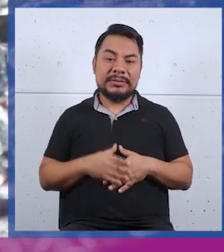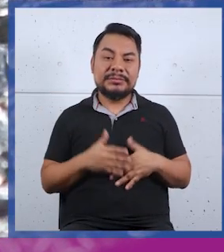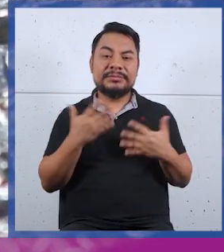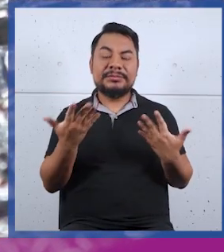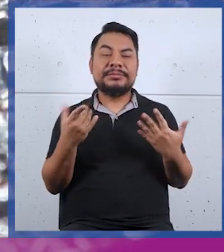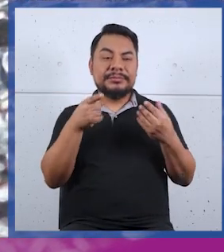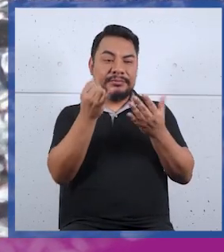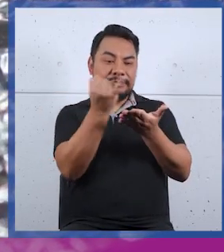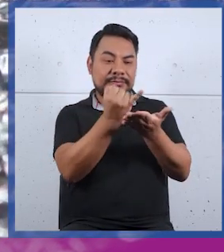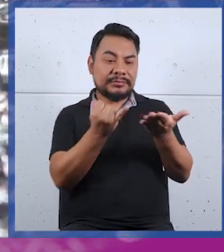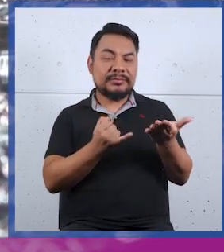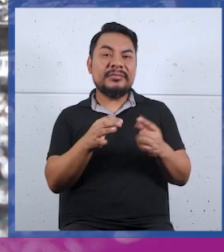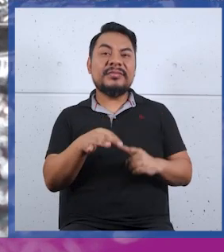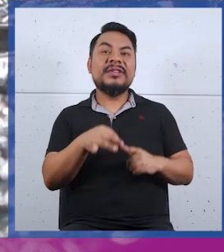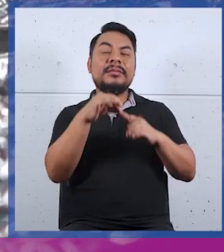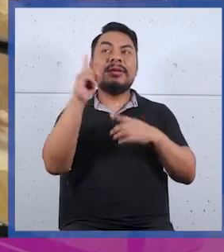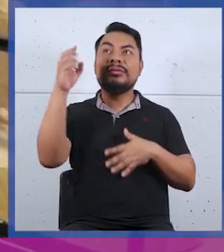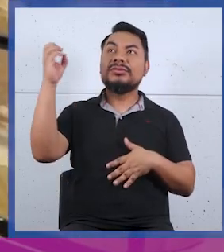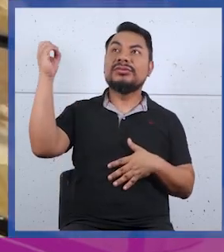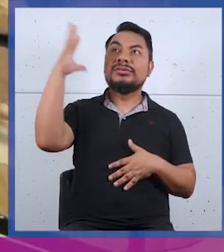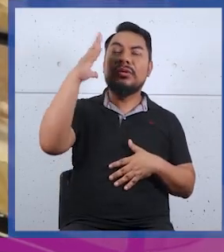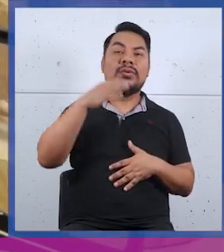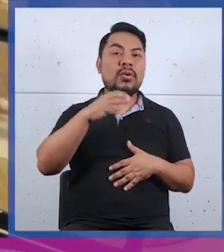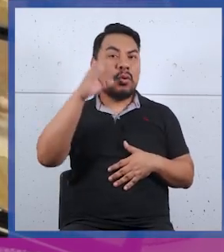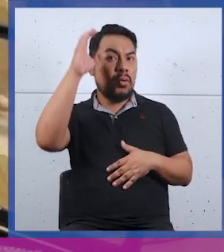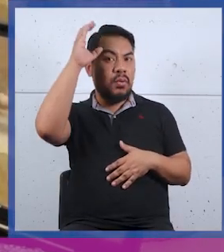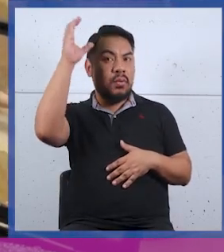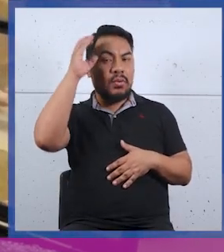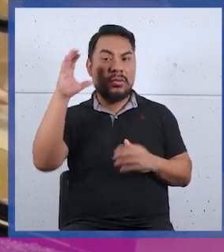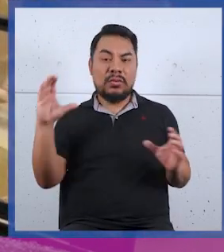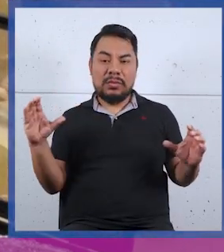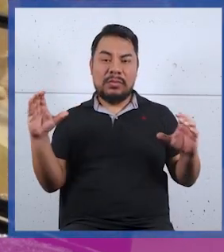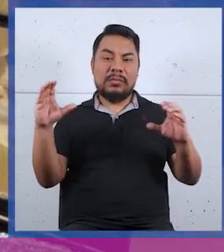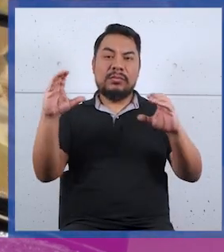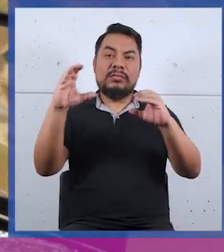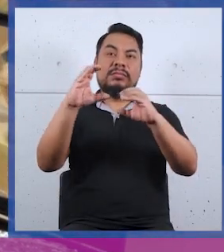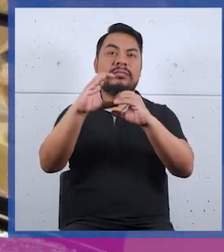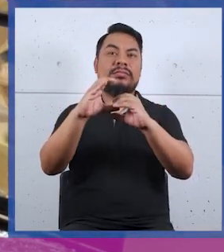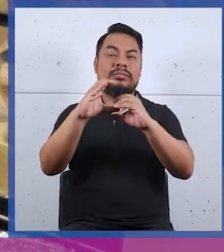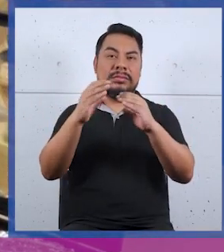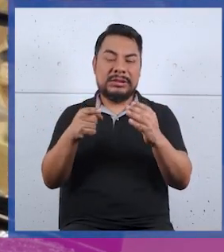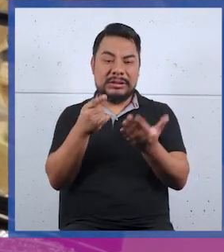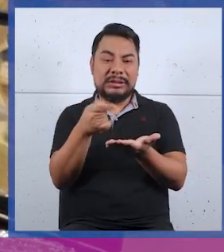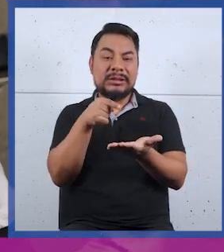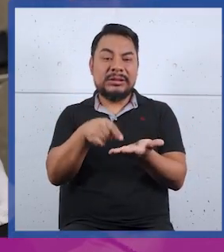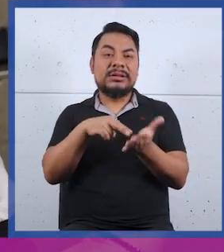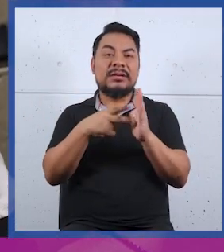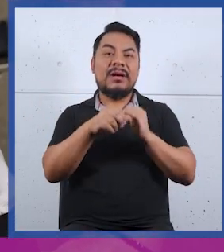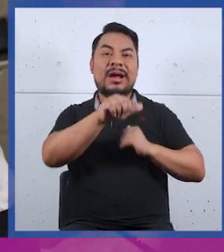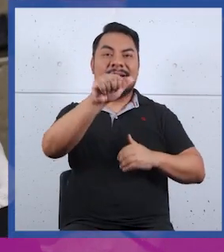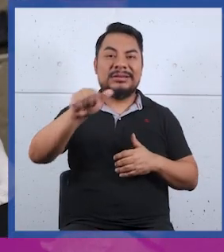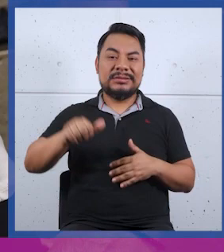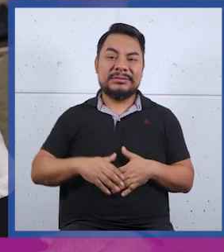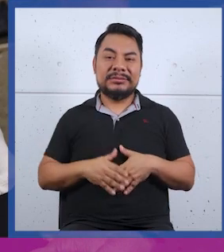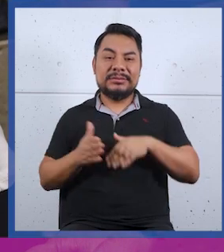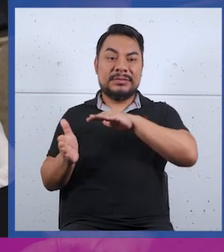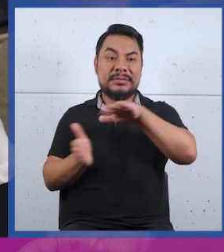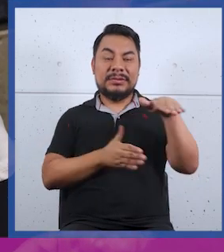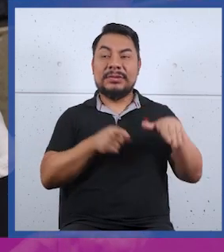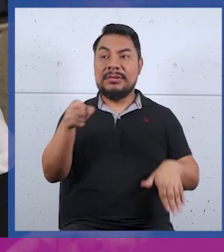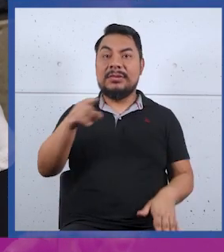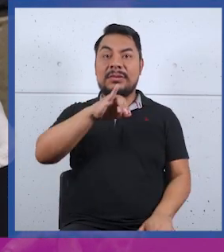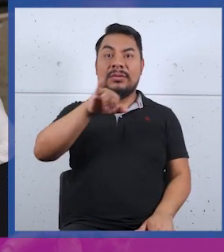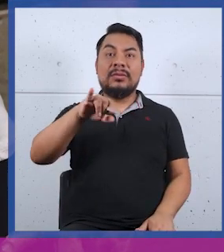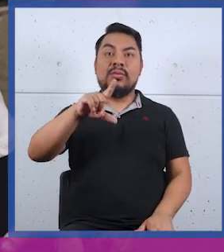hace un diseño especial, el sol y la luna, ¿no? Es, también representa la dualidad andina. Mientras que la señora